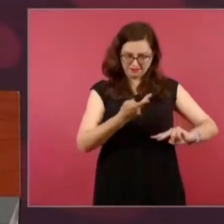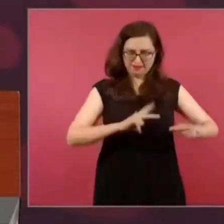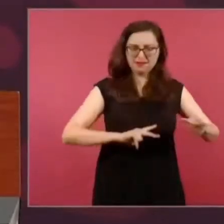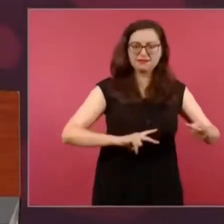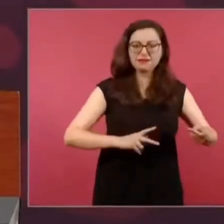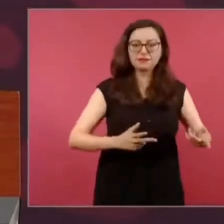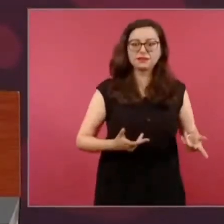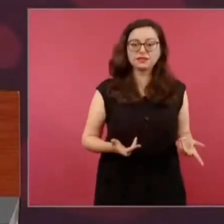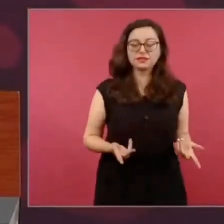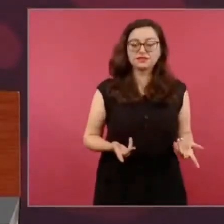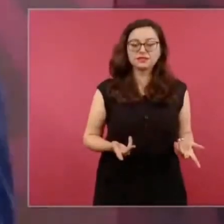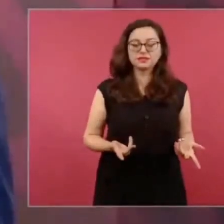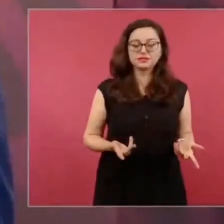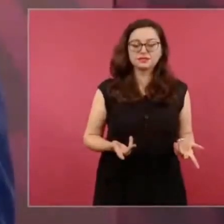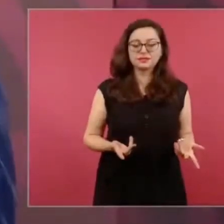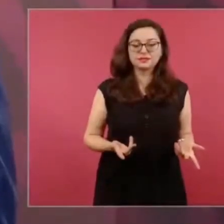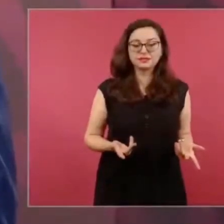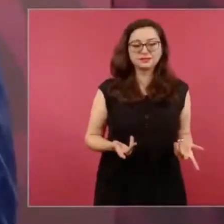México es